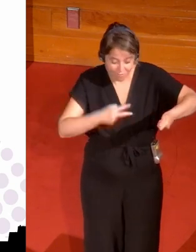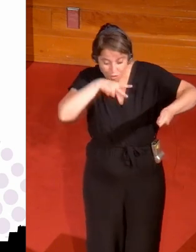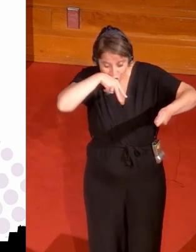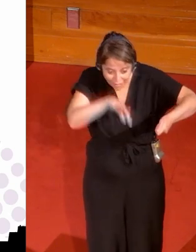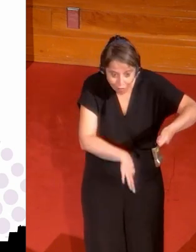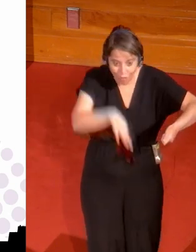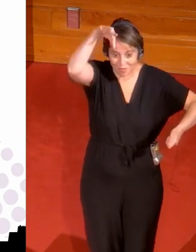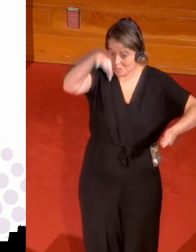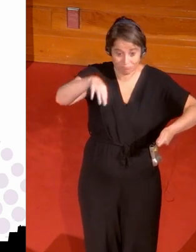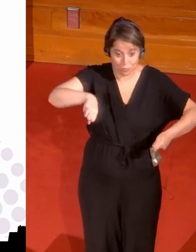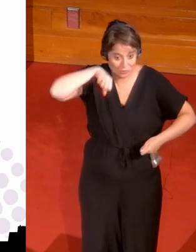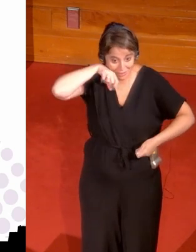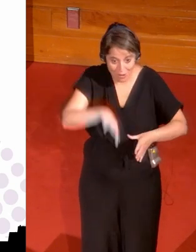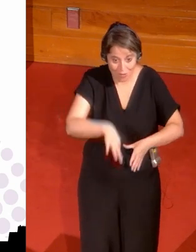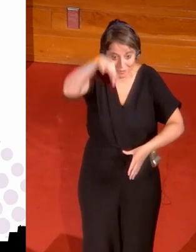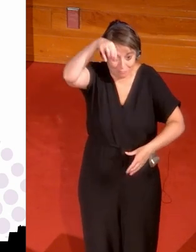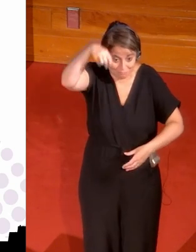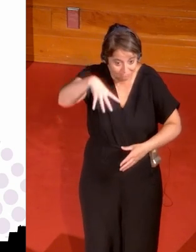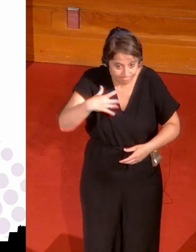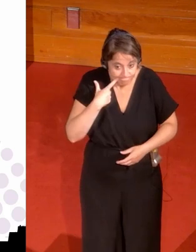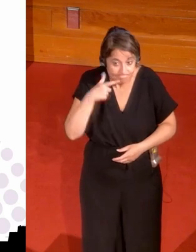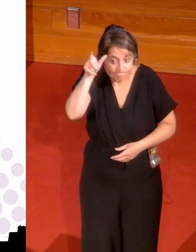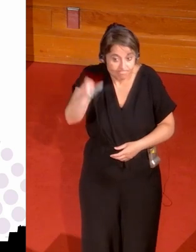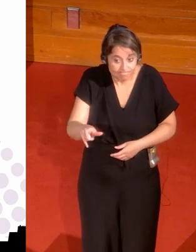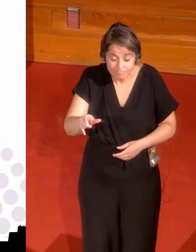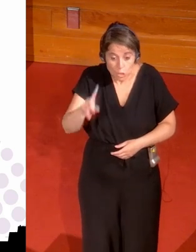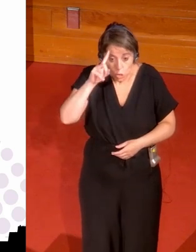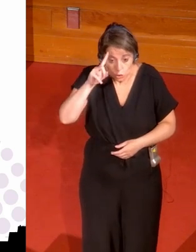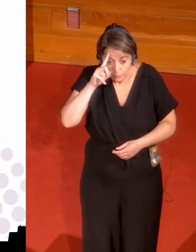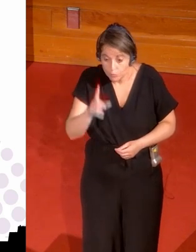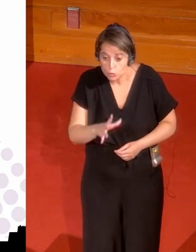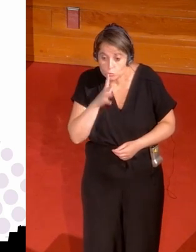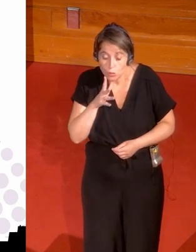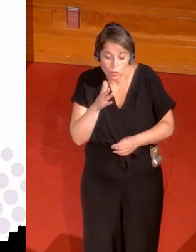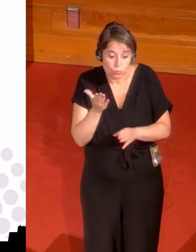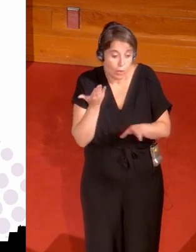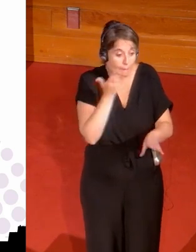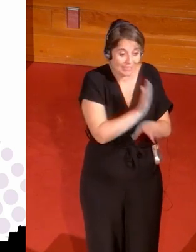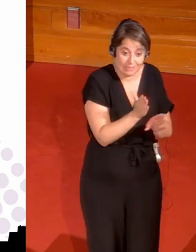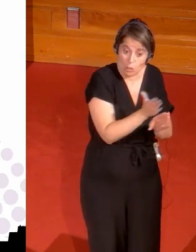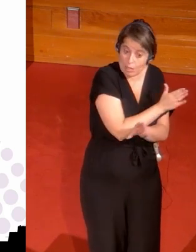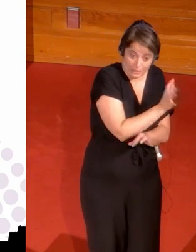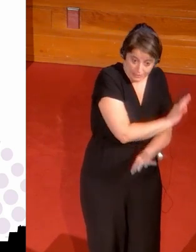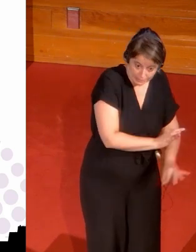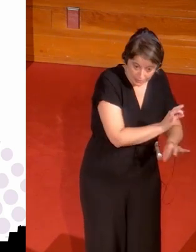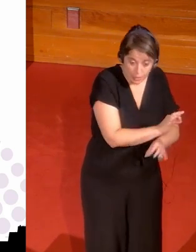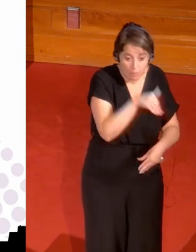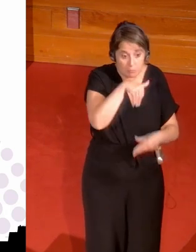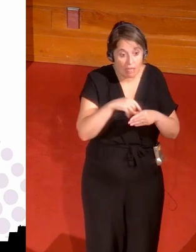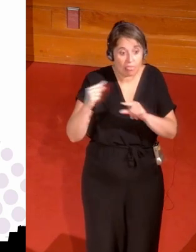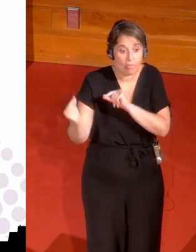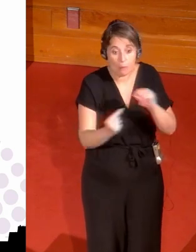último momento sabemos poco porque no se ha presentado a unas primarias Eh no ha participado en